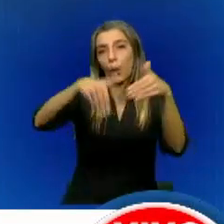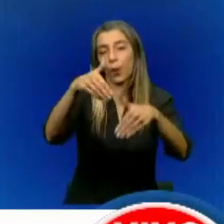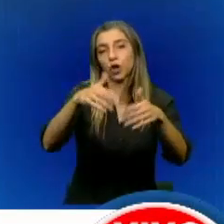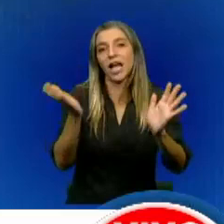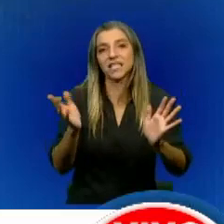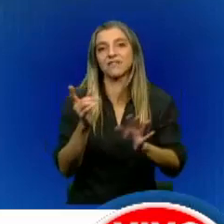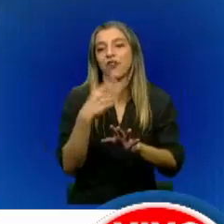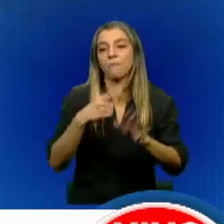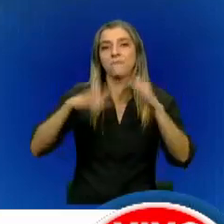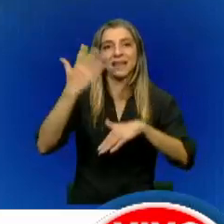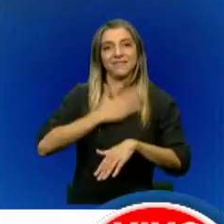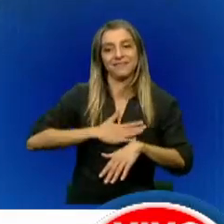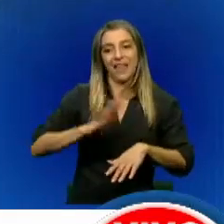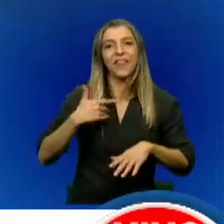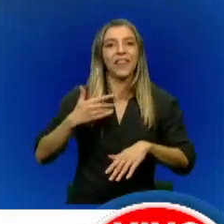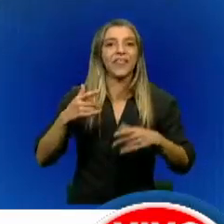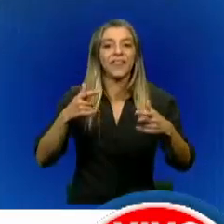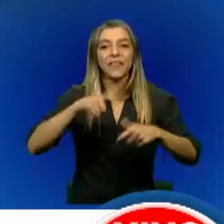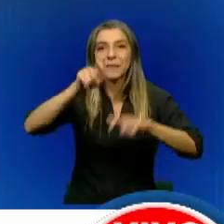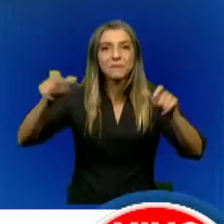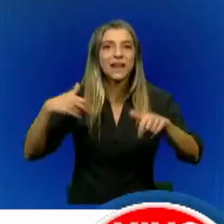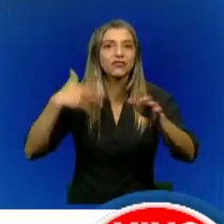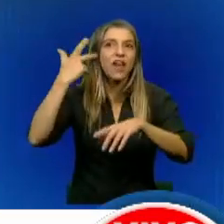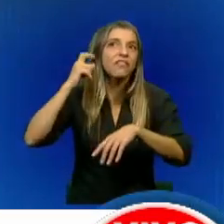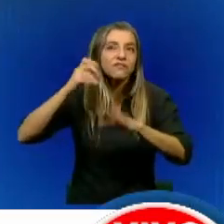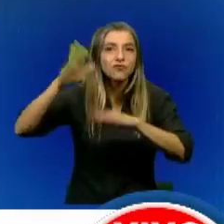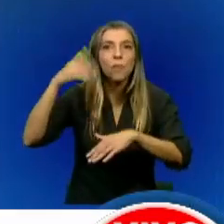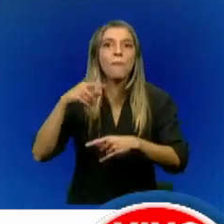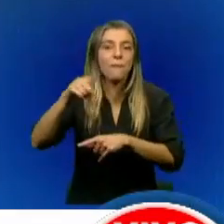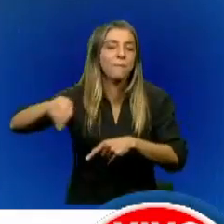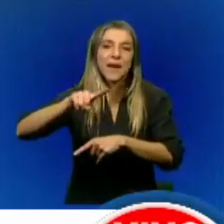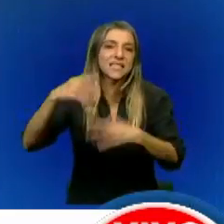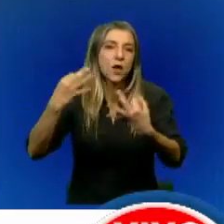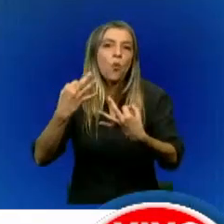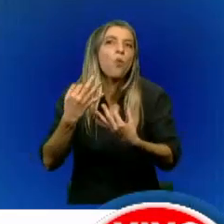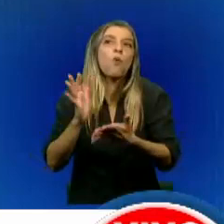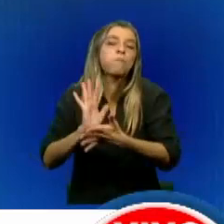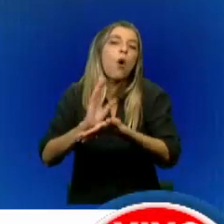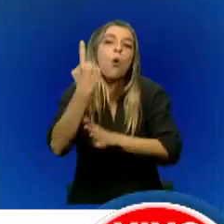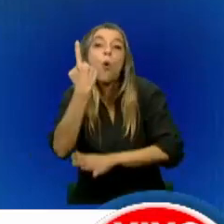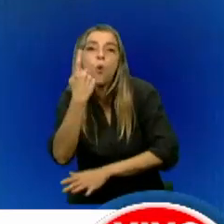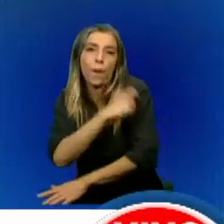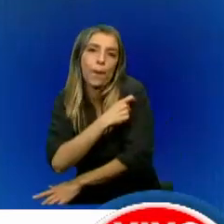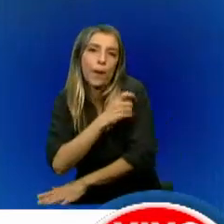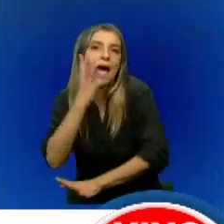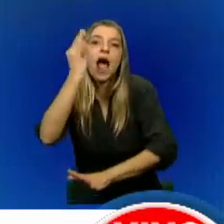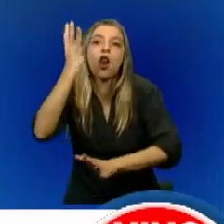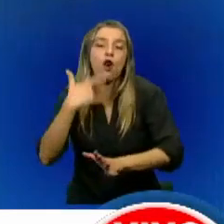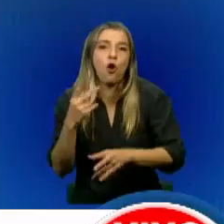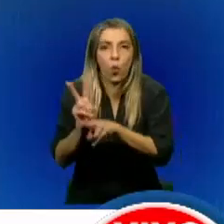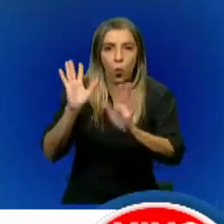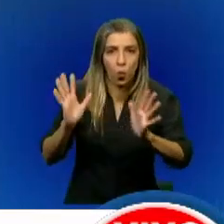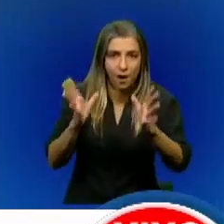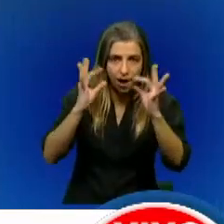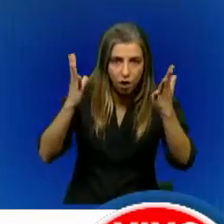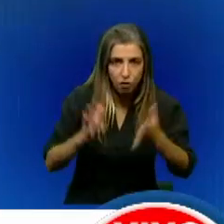gran mayoría de los argentinos mayores de 18 años tengan por lo menos una vacuna que les dé algo de inmunidad. Y también